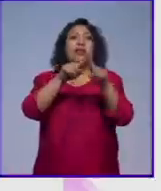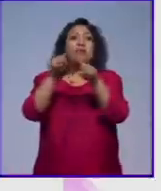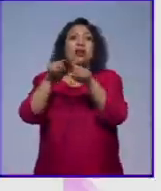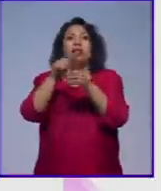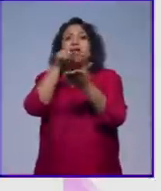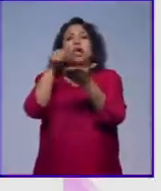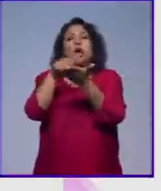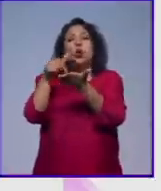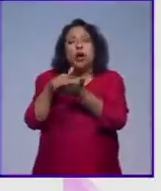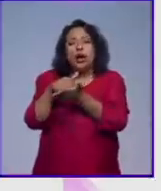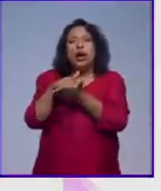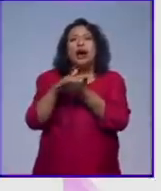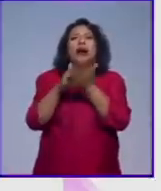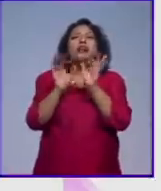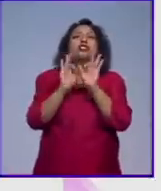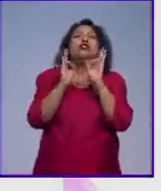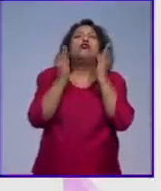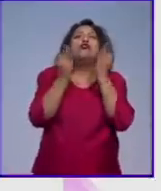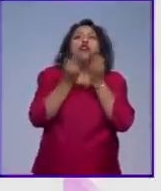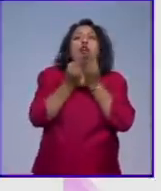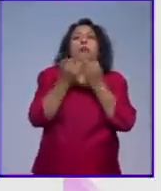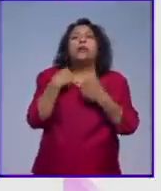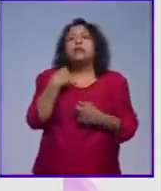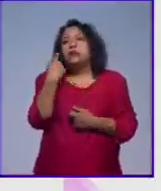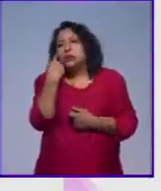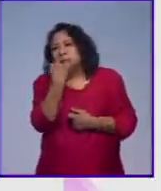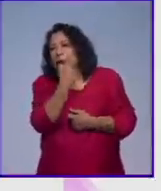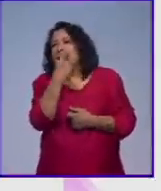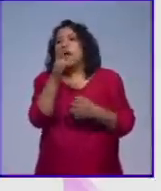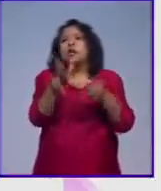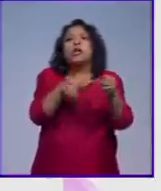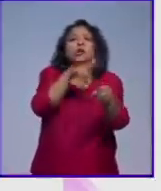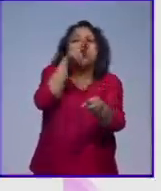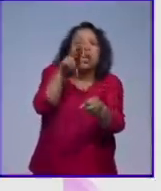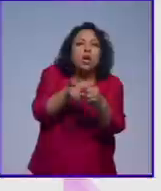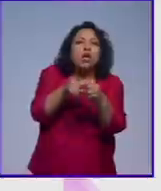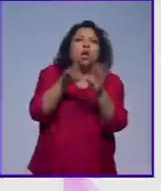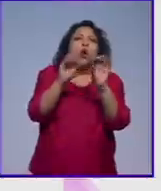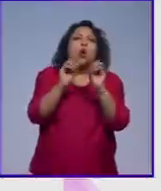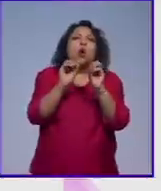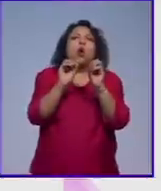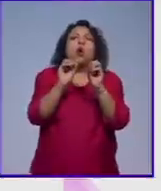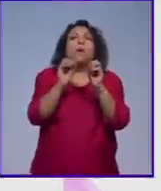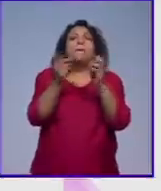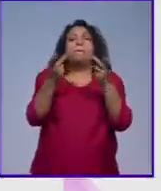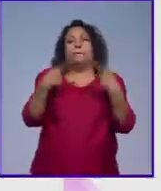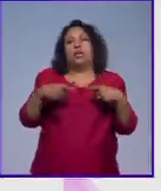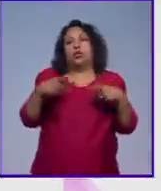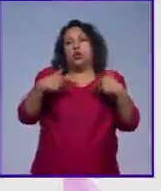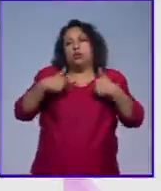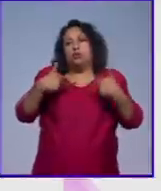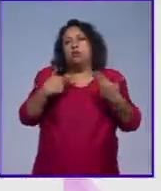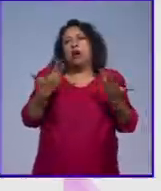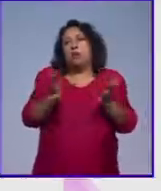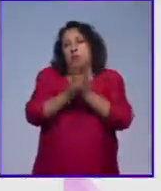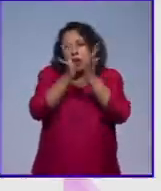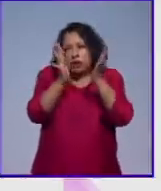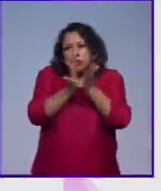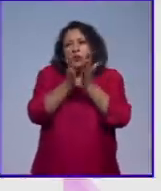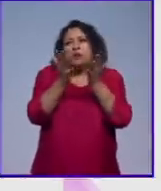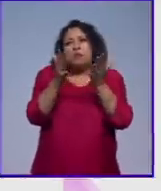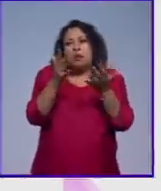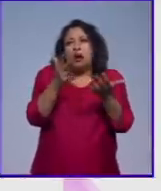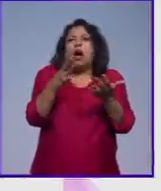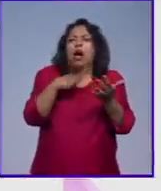zonas, digamos, formas de observar la naturaleza o la actividad humana y que tienen pues una finalidad,